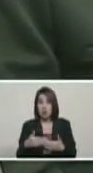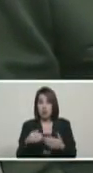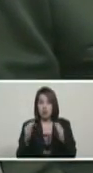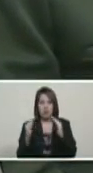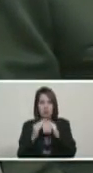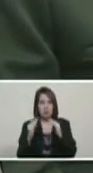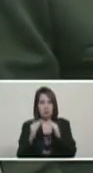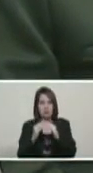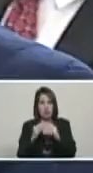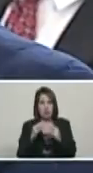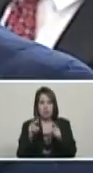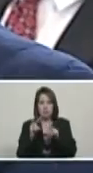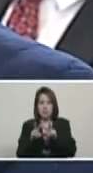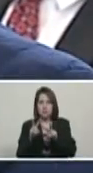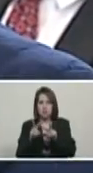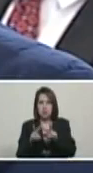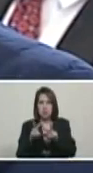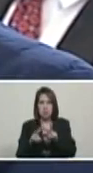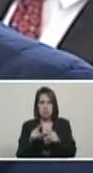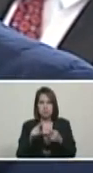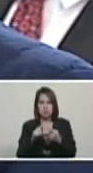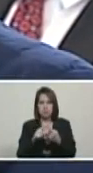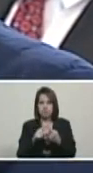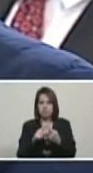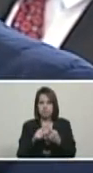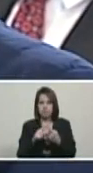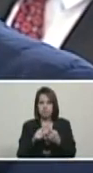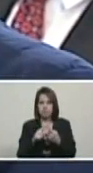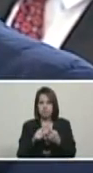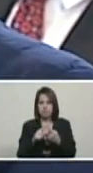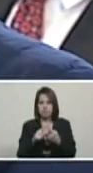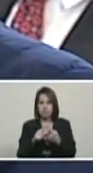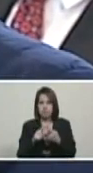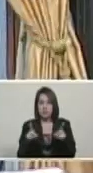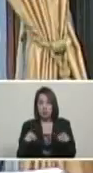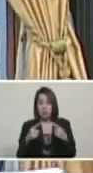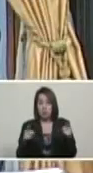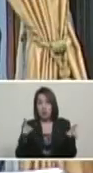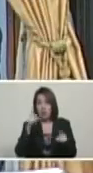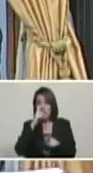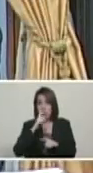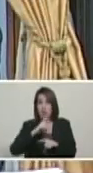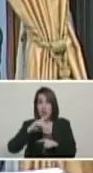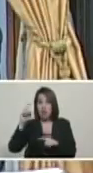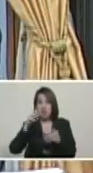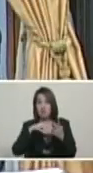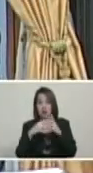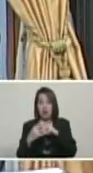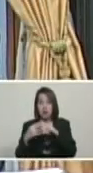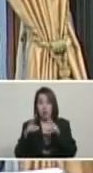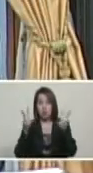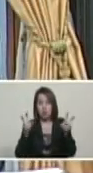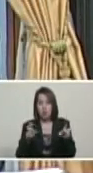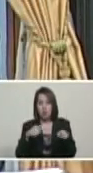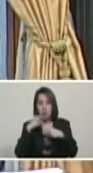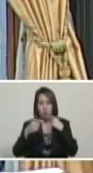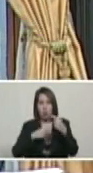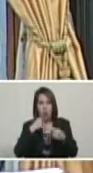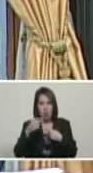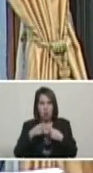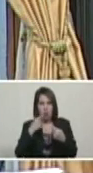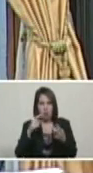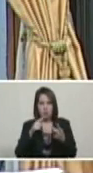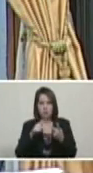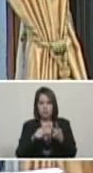misión Vivienda Venezuela, la cumpleañera gran misión Barrio Nuevo, Barrio Tricolor,